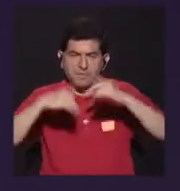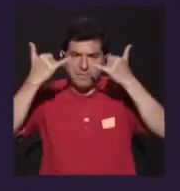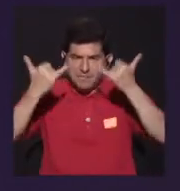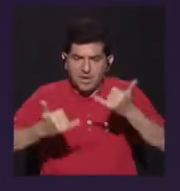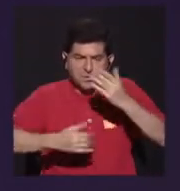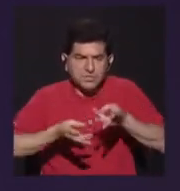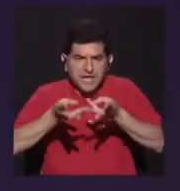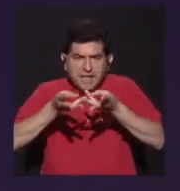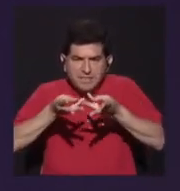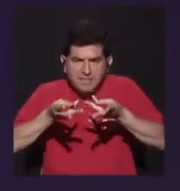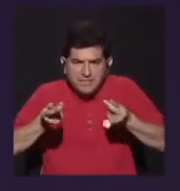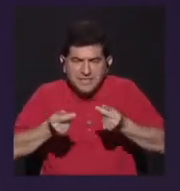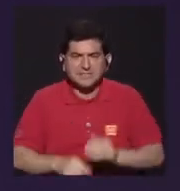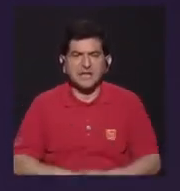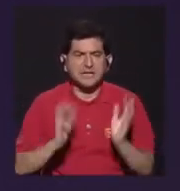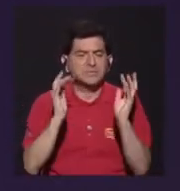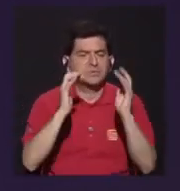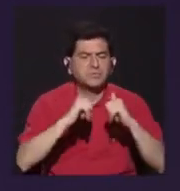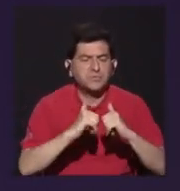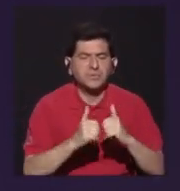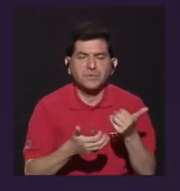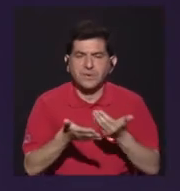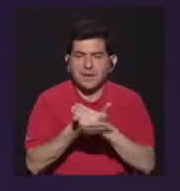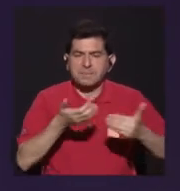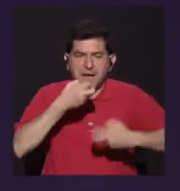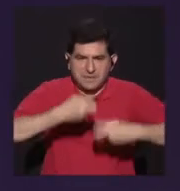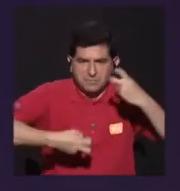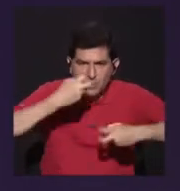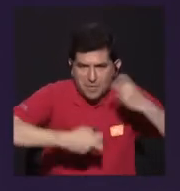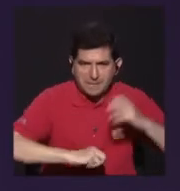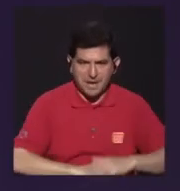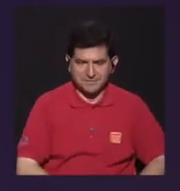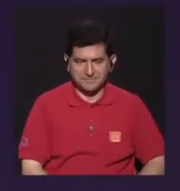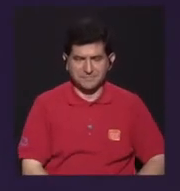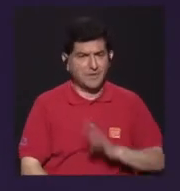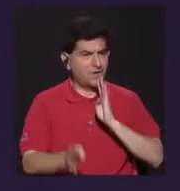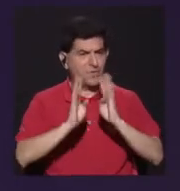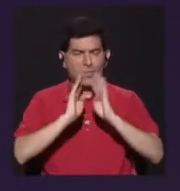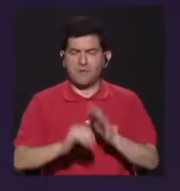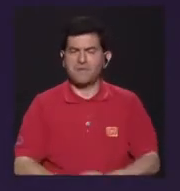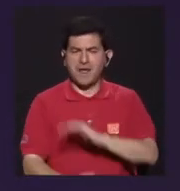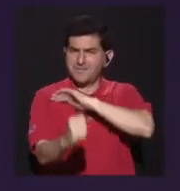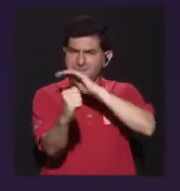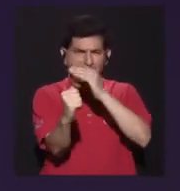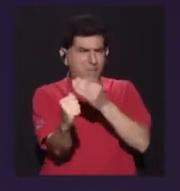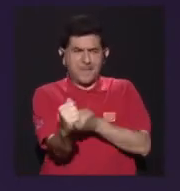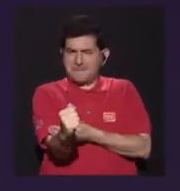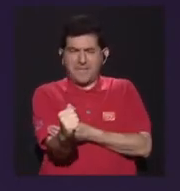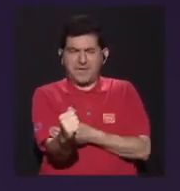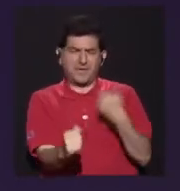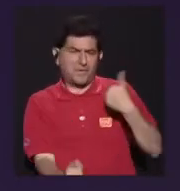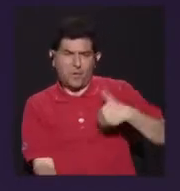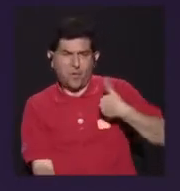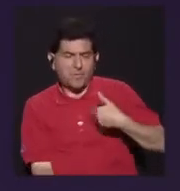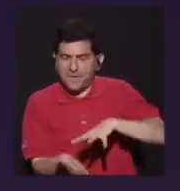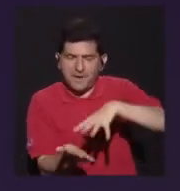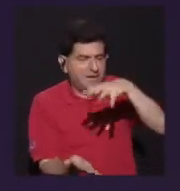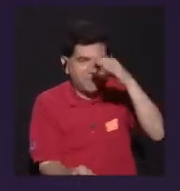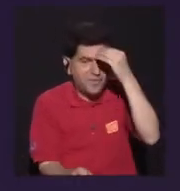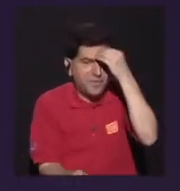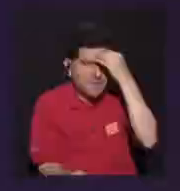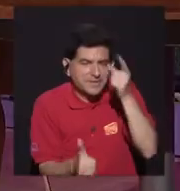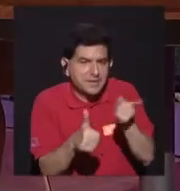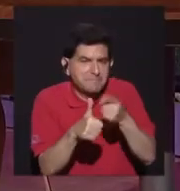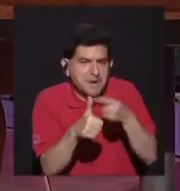menos deconstruimos un poco la parte que le genera problemas. No hablaríamos de un empoderamiento si un hombre todavía no ha aprendido